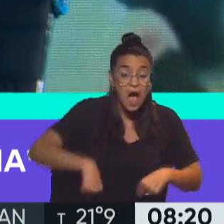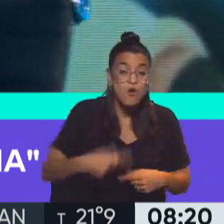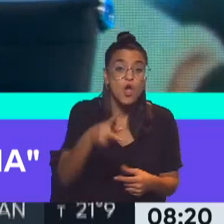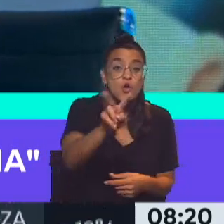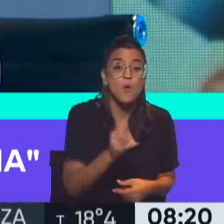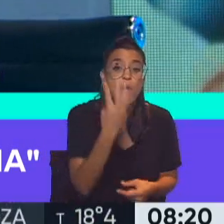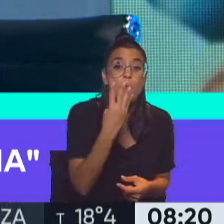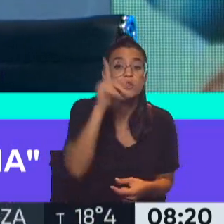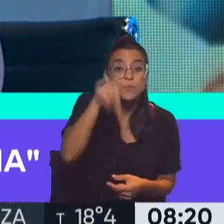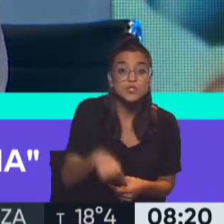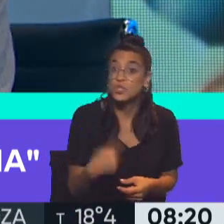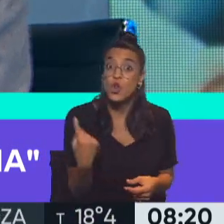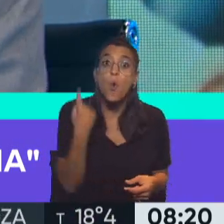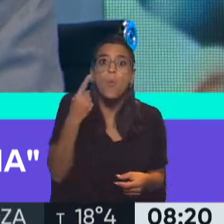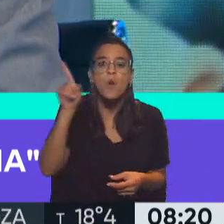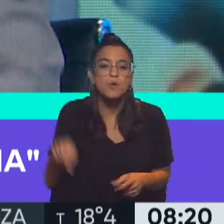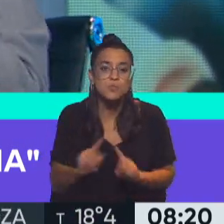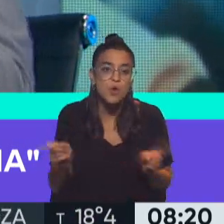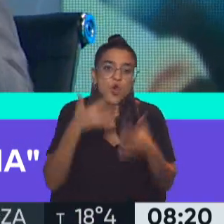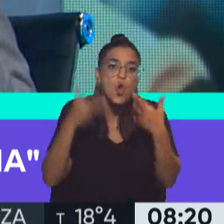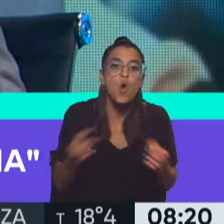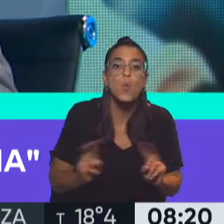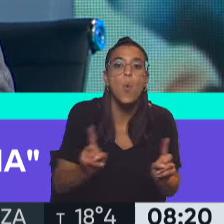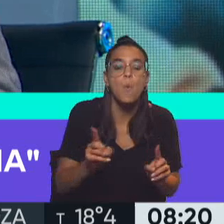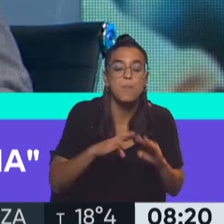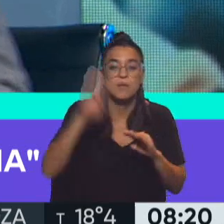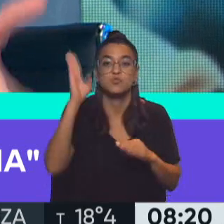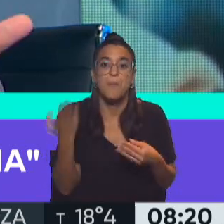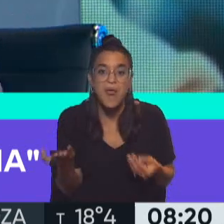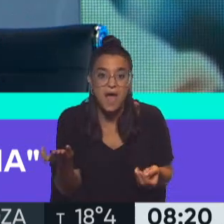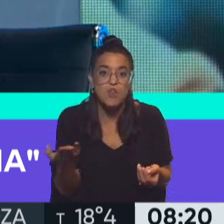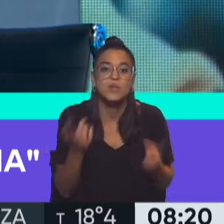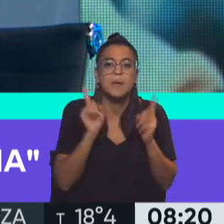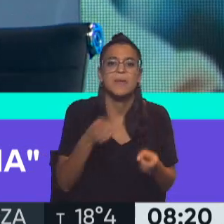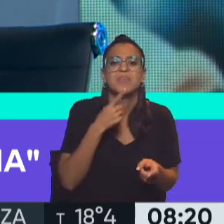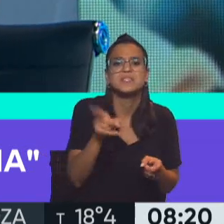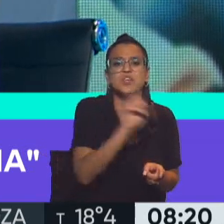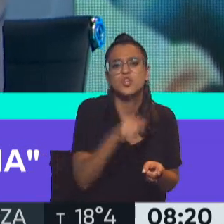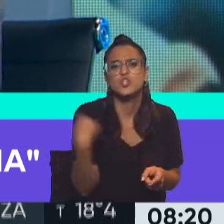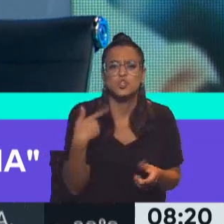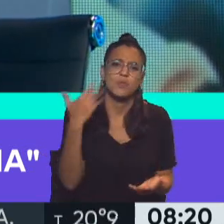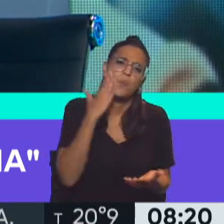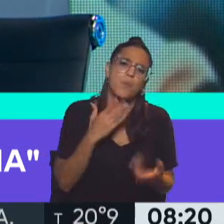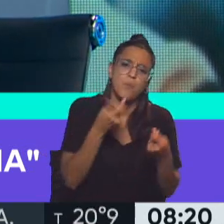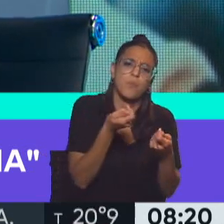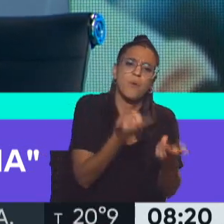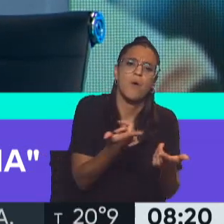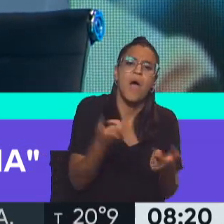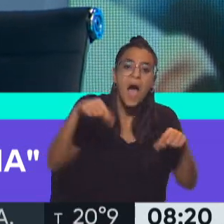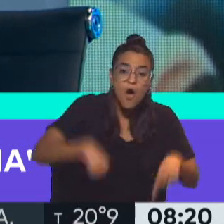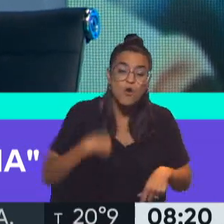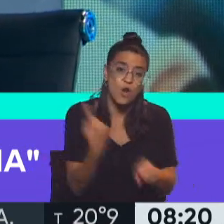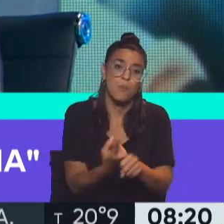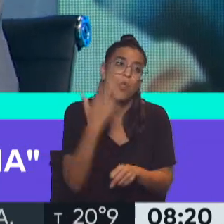cobran el 4% en lugar del 1% porque incumplieron, superaron esos límites y además nos dicen, no, fuimos muy generosos antes, así que no podemos ser generosos